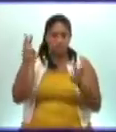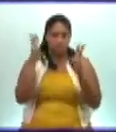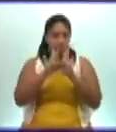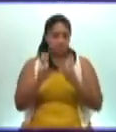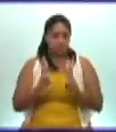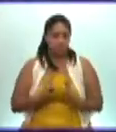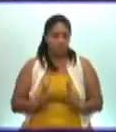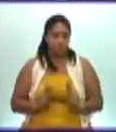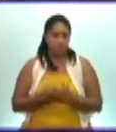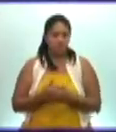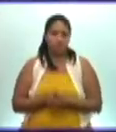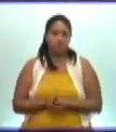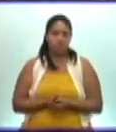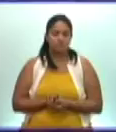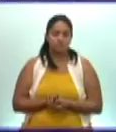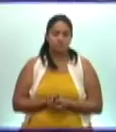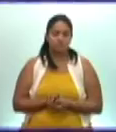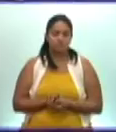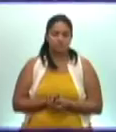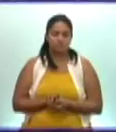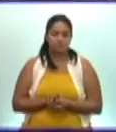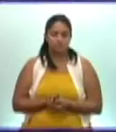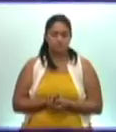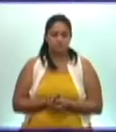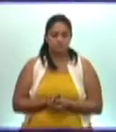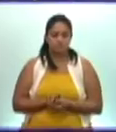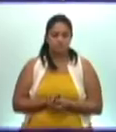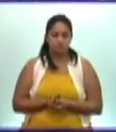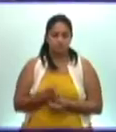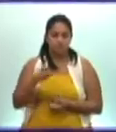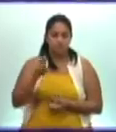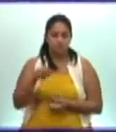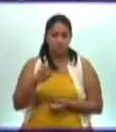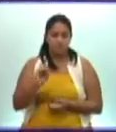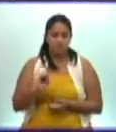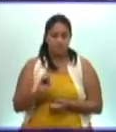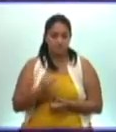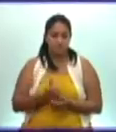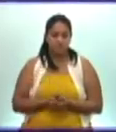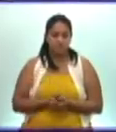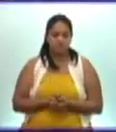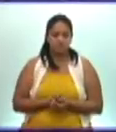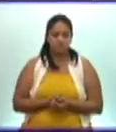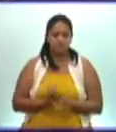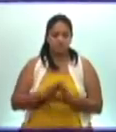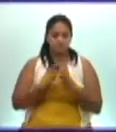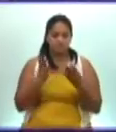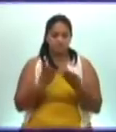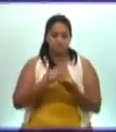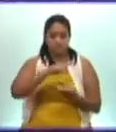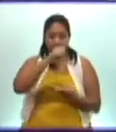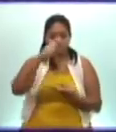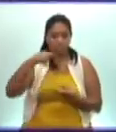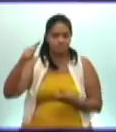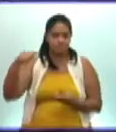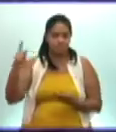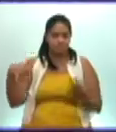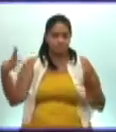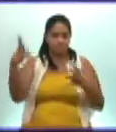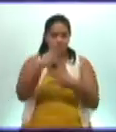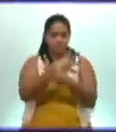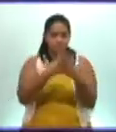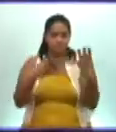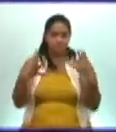las unidades de GPS en los coches que circulan. En estos momentos hay un caos de ondas a todo lo ancho del espectro a través